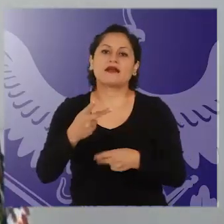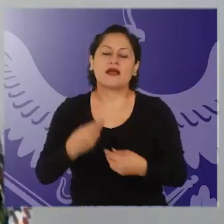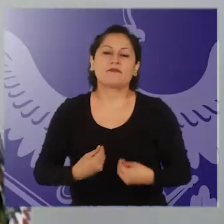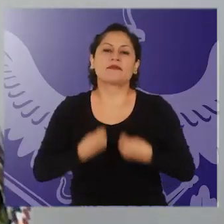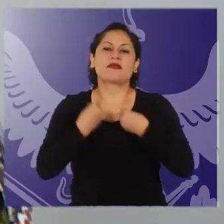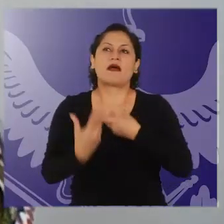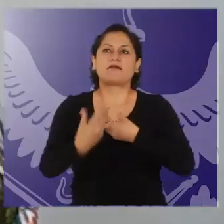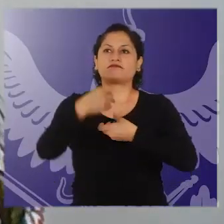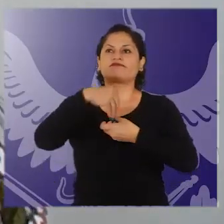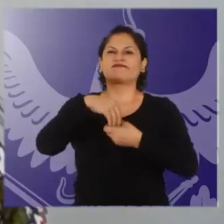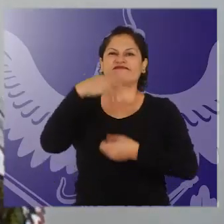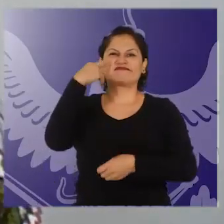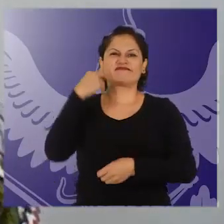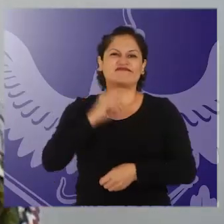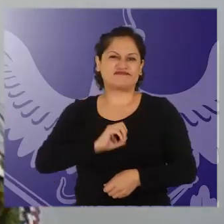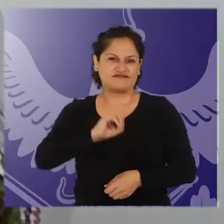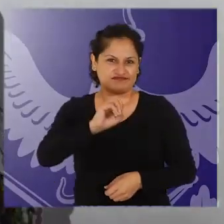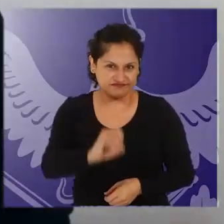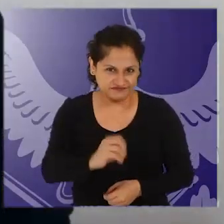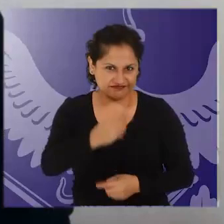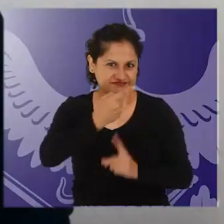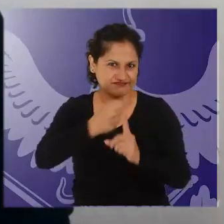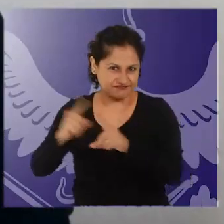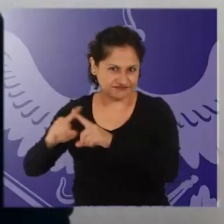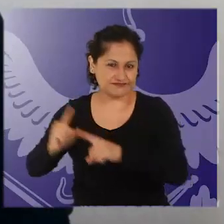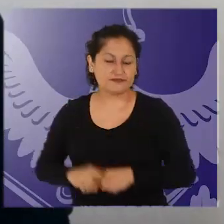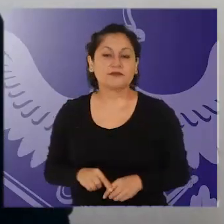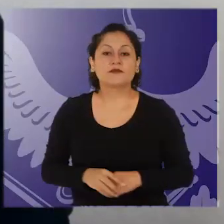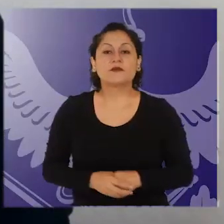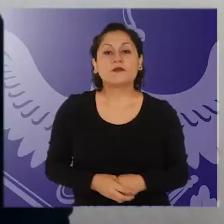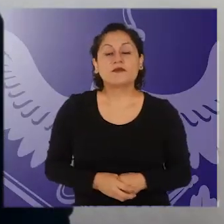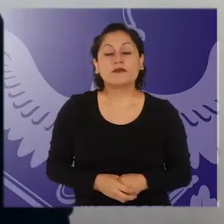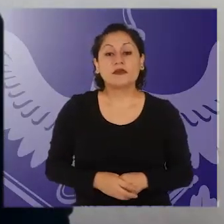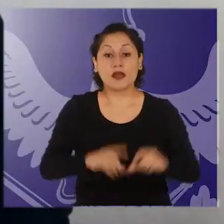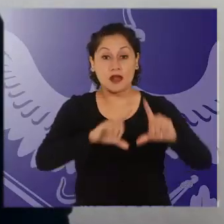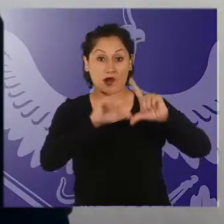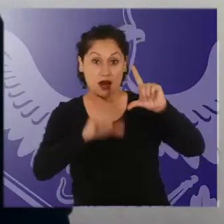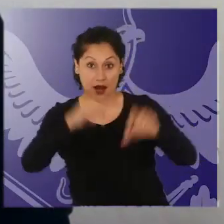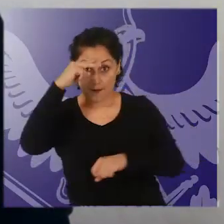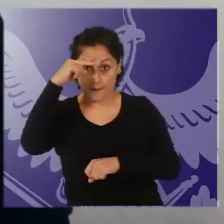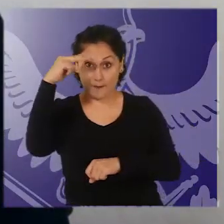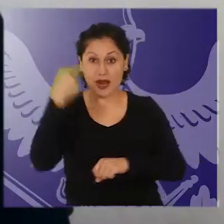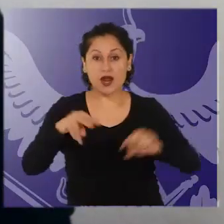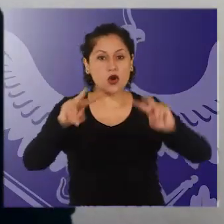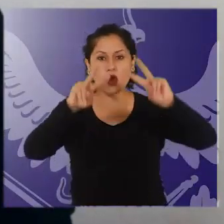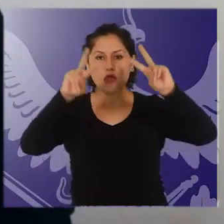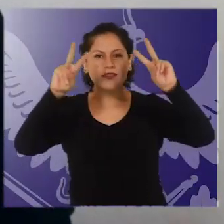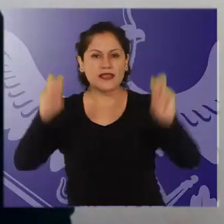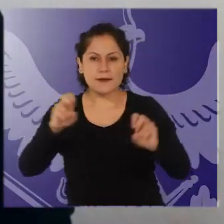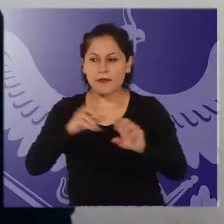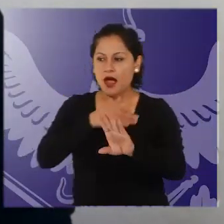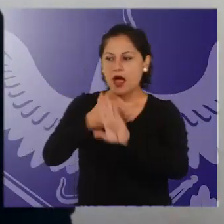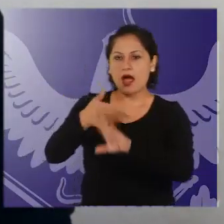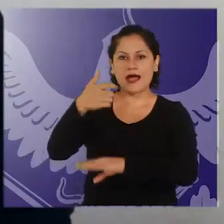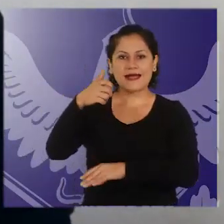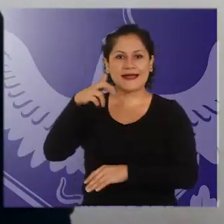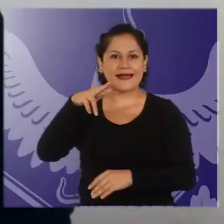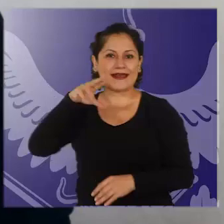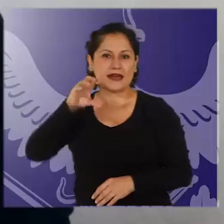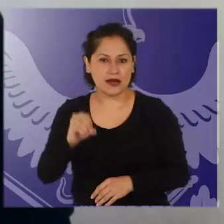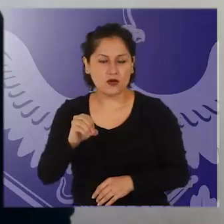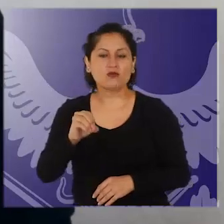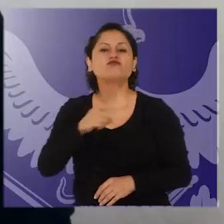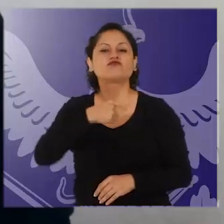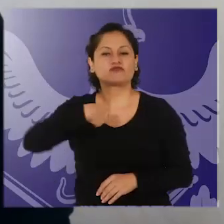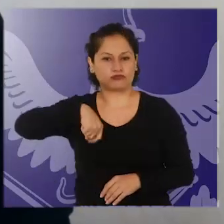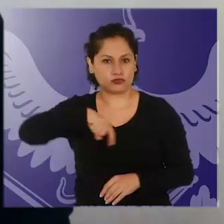de la que hemos sido objetos históricamente. Cuando hablamos de violencia de género en nuestro país, somos las más vulnerables junto